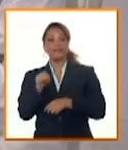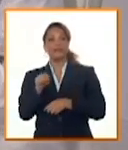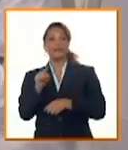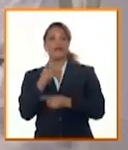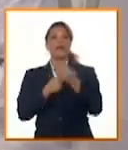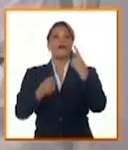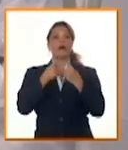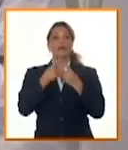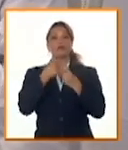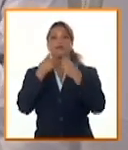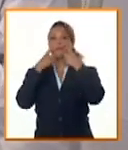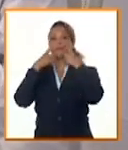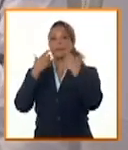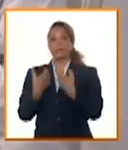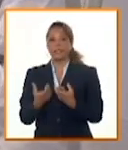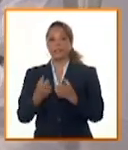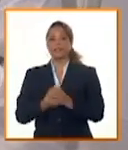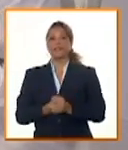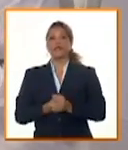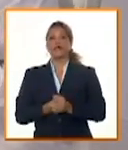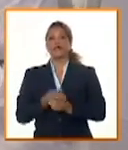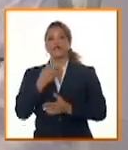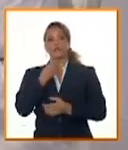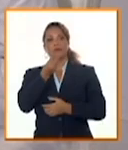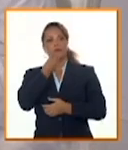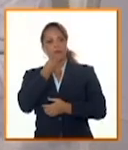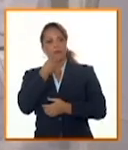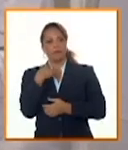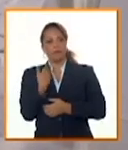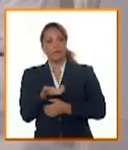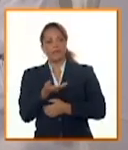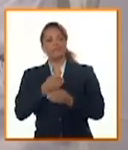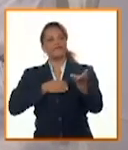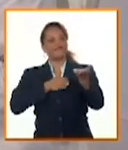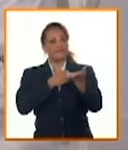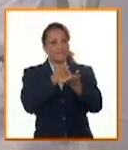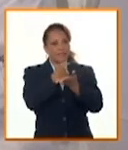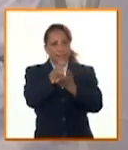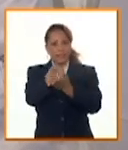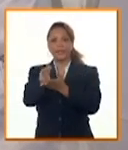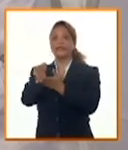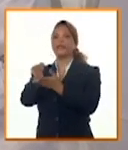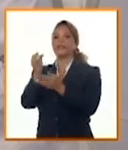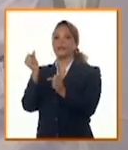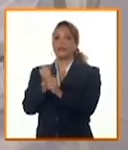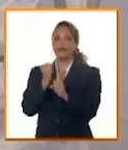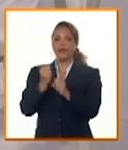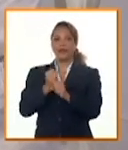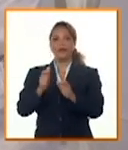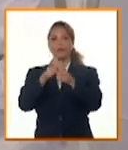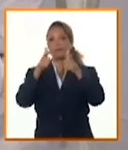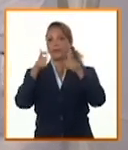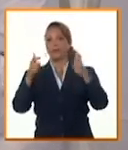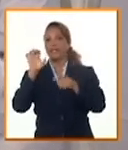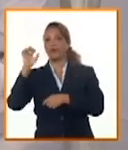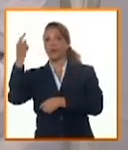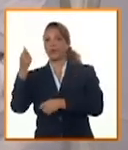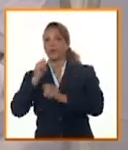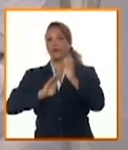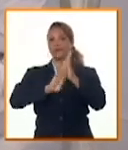que propiciará y permitirá también seguir que empoderando a la economía